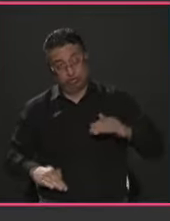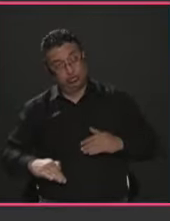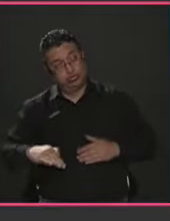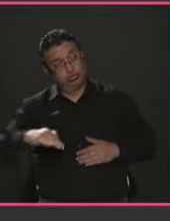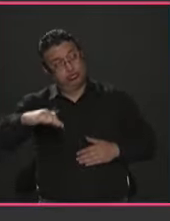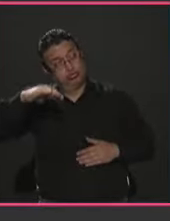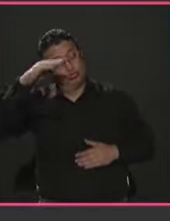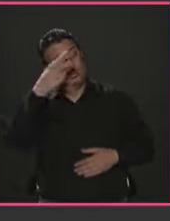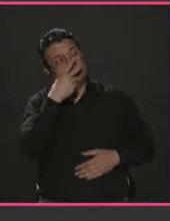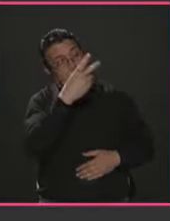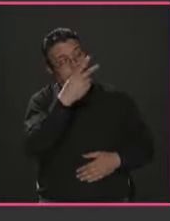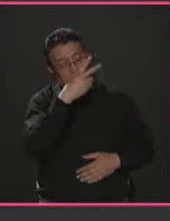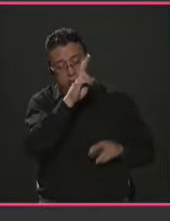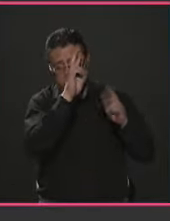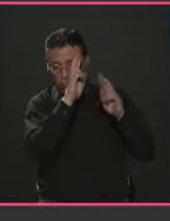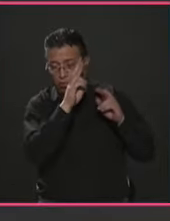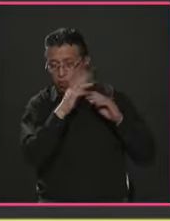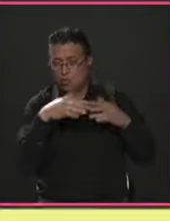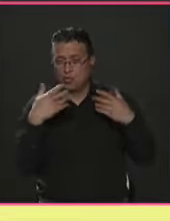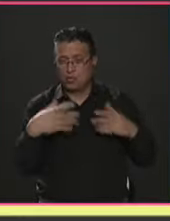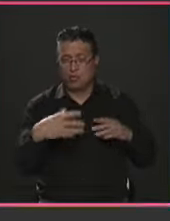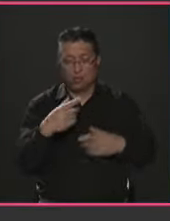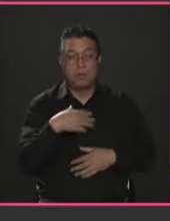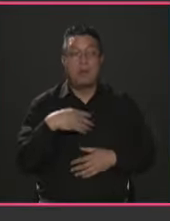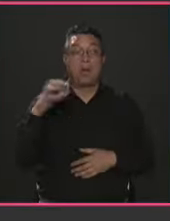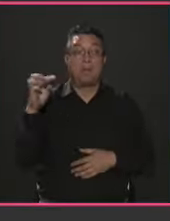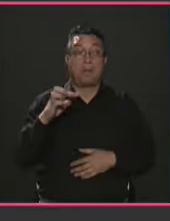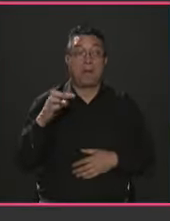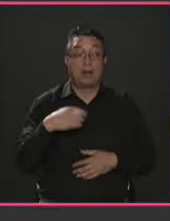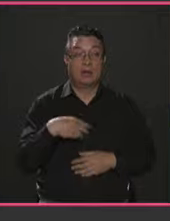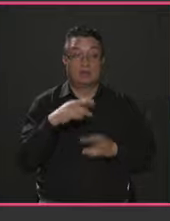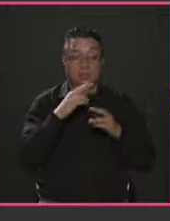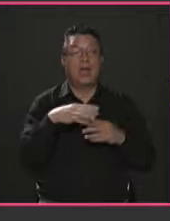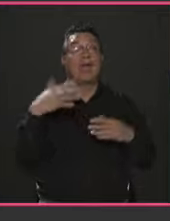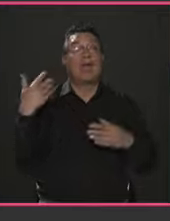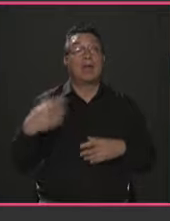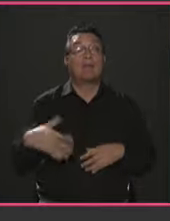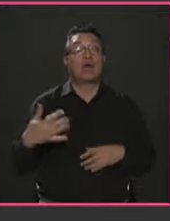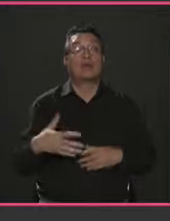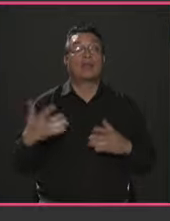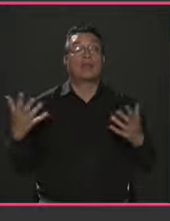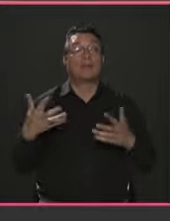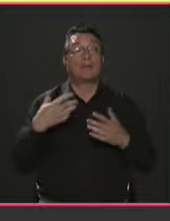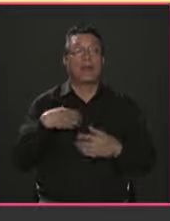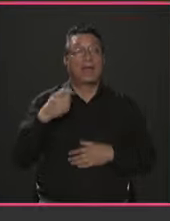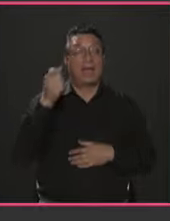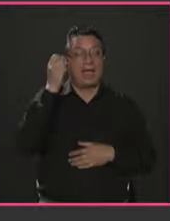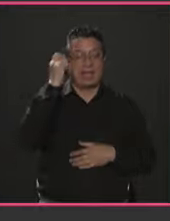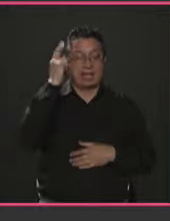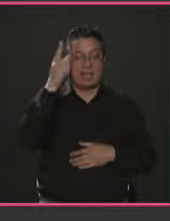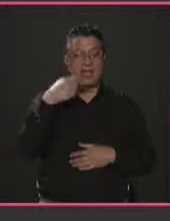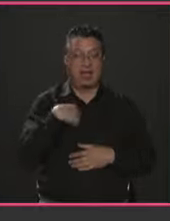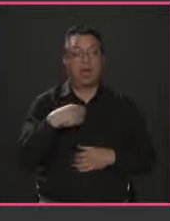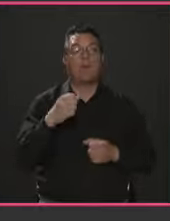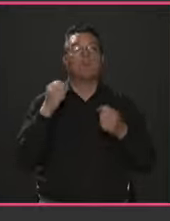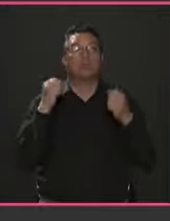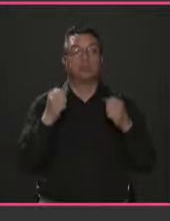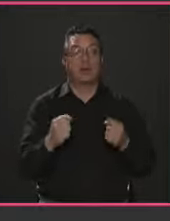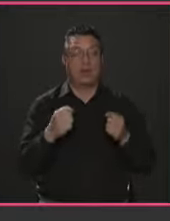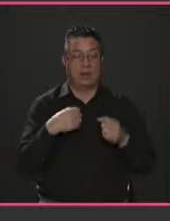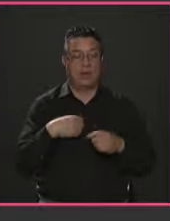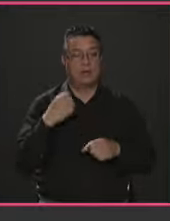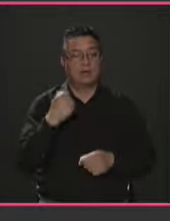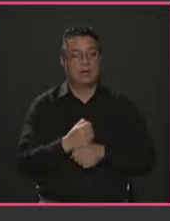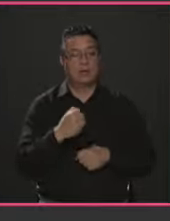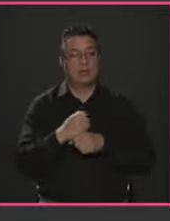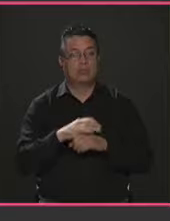uno ve y admira tanto como como ha sido mi papá eh ha sido importante para para entender que uno puede eh dedicarle